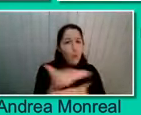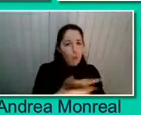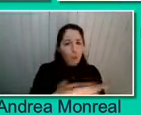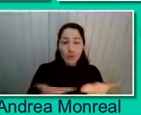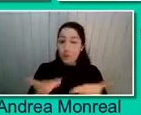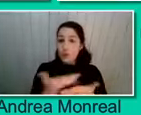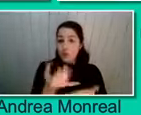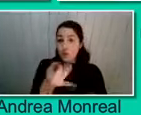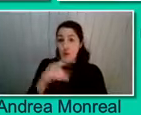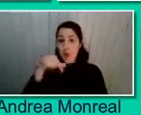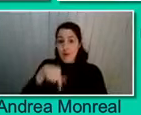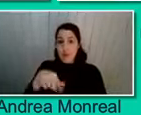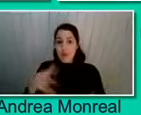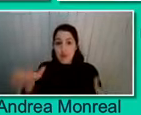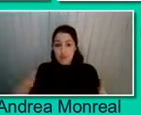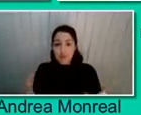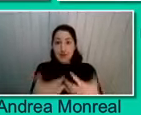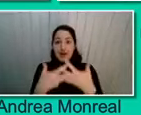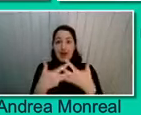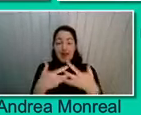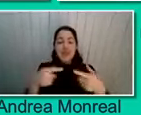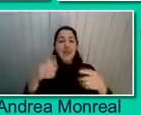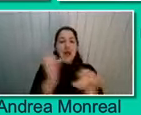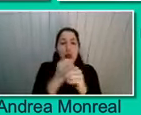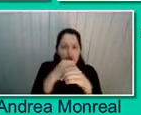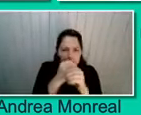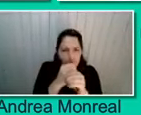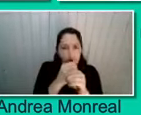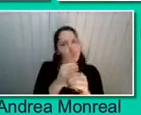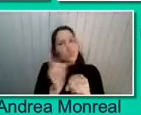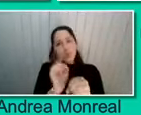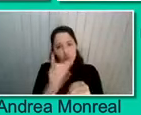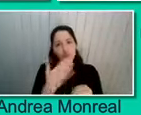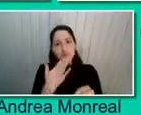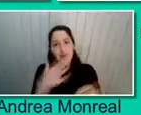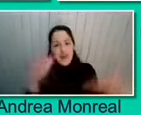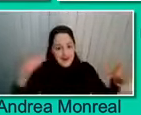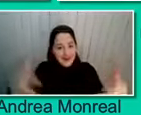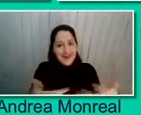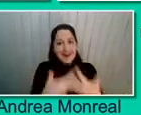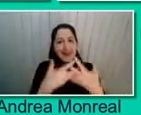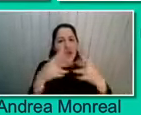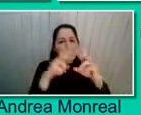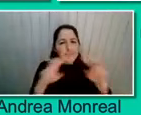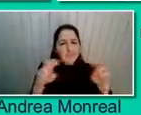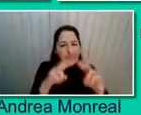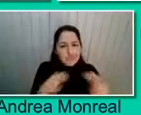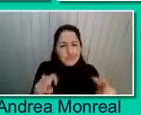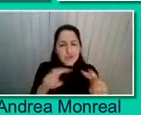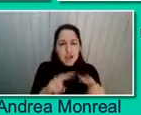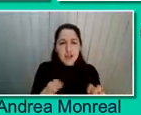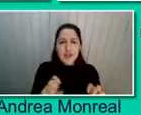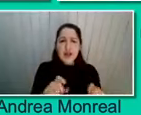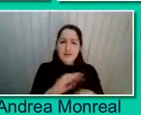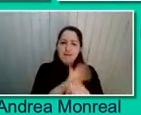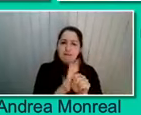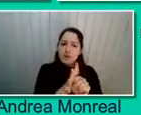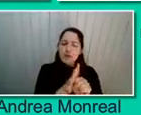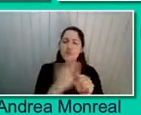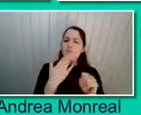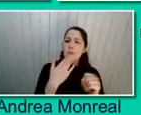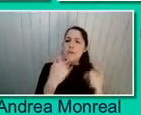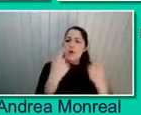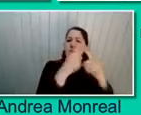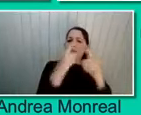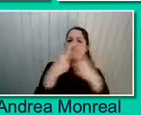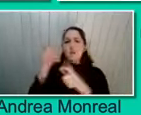redes que se han ido formando para investigar este virus, y cómo los distintos seres humanos respondemos, por